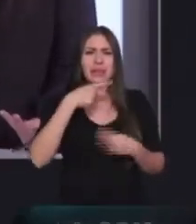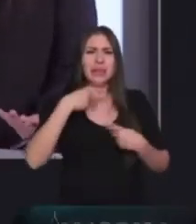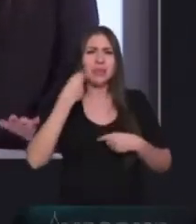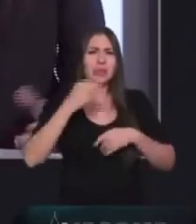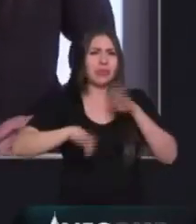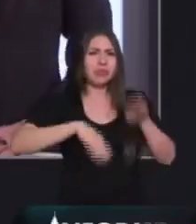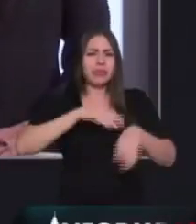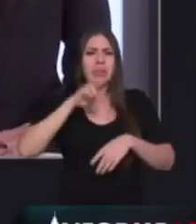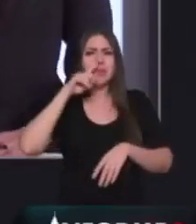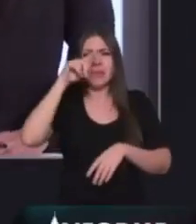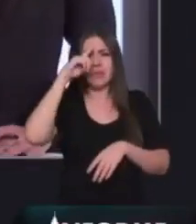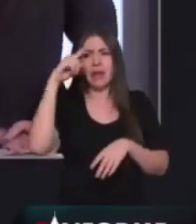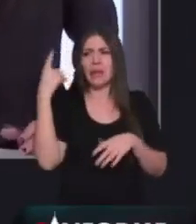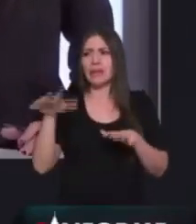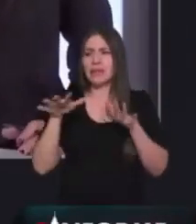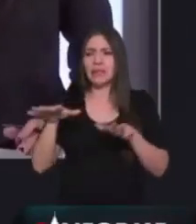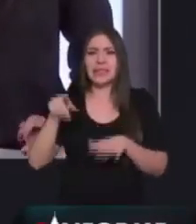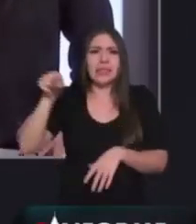cómo operaban.